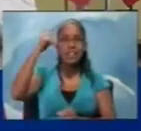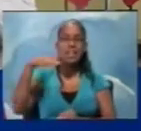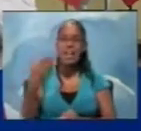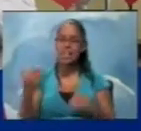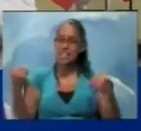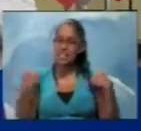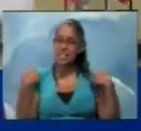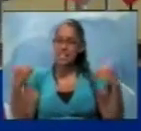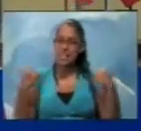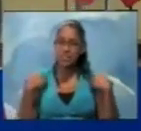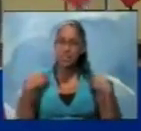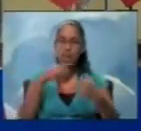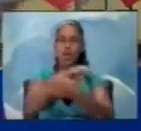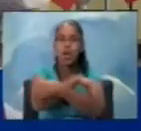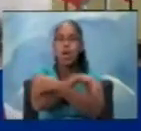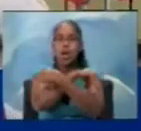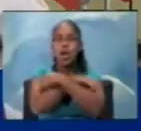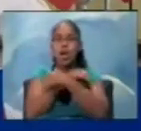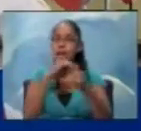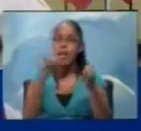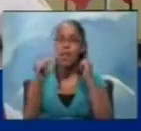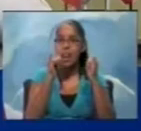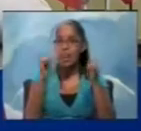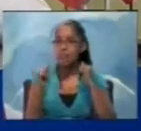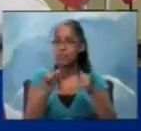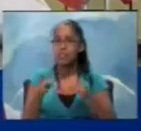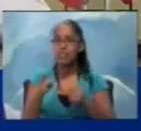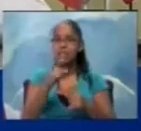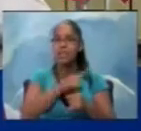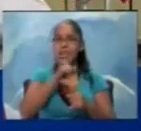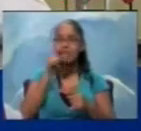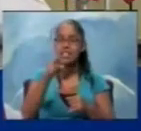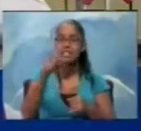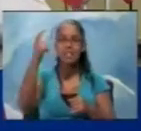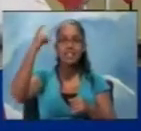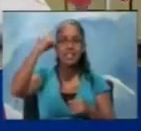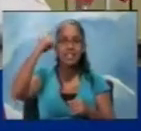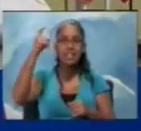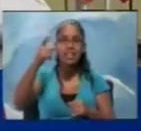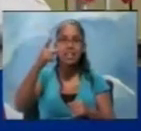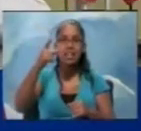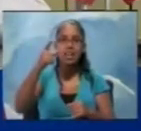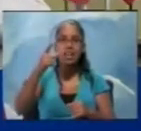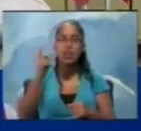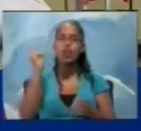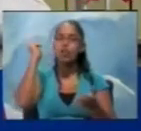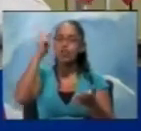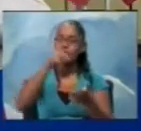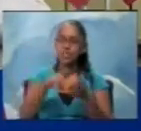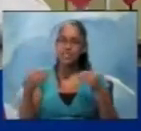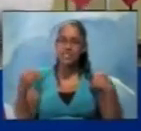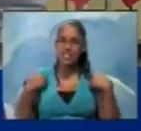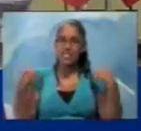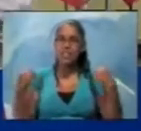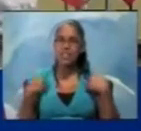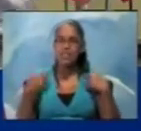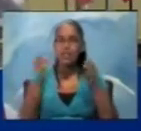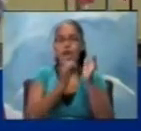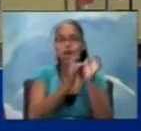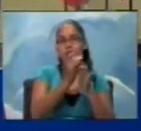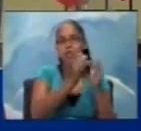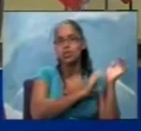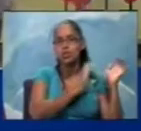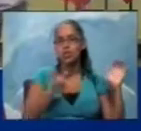el cordero en la fiesta pascual, ese día fue sacrificado Jesucristo,